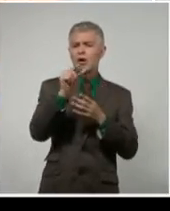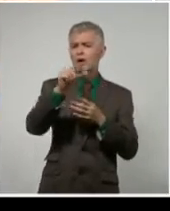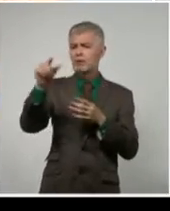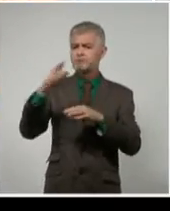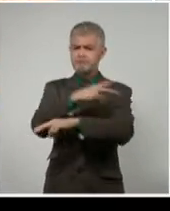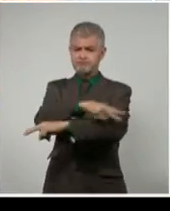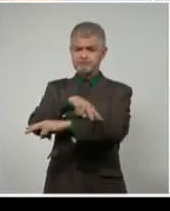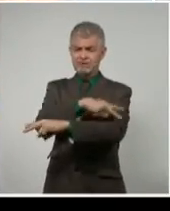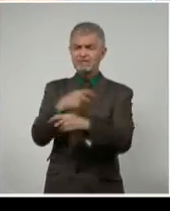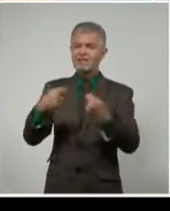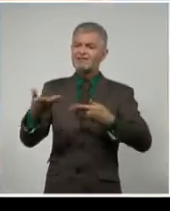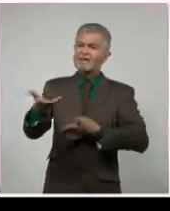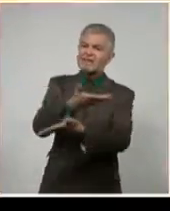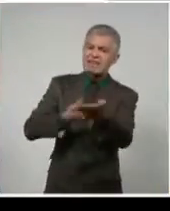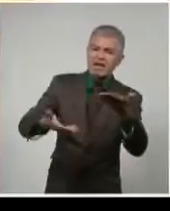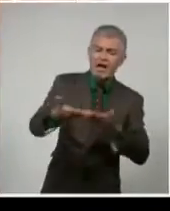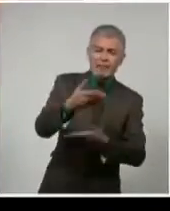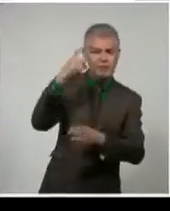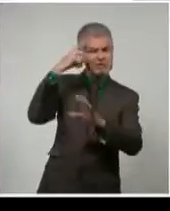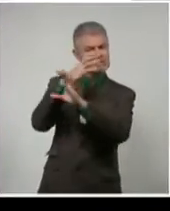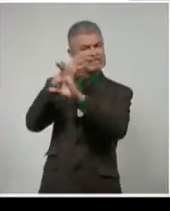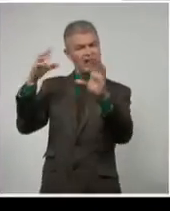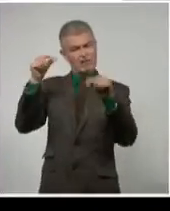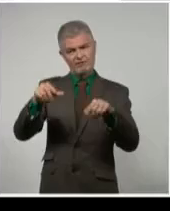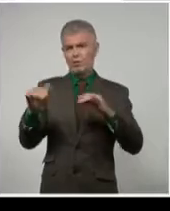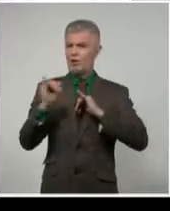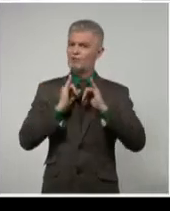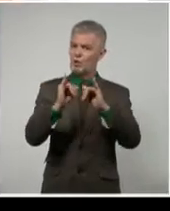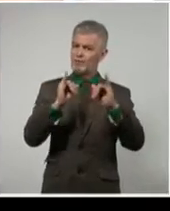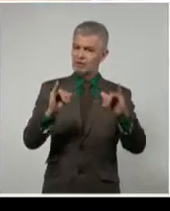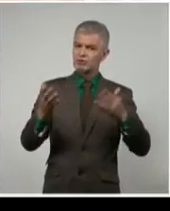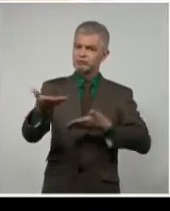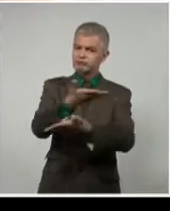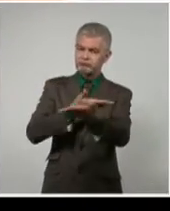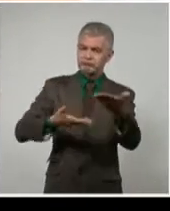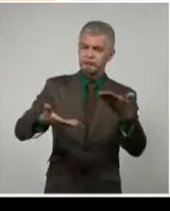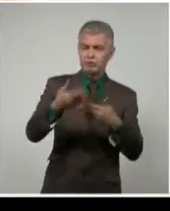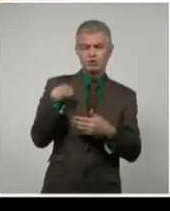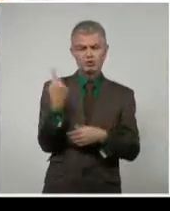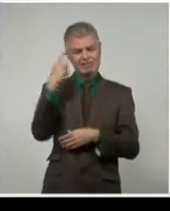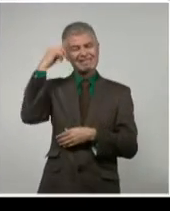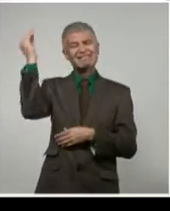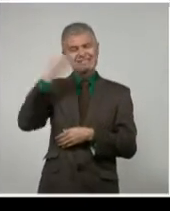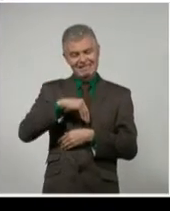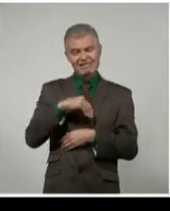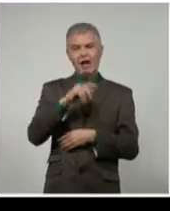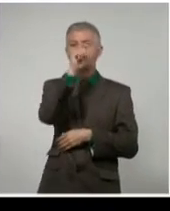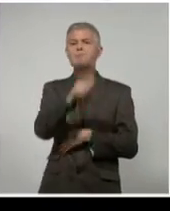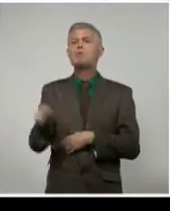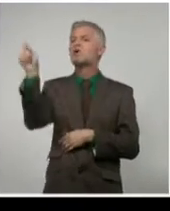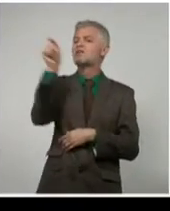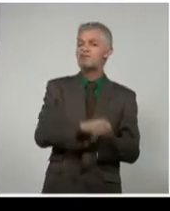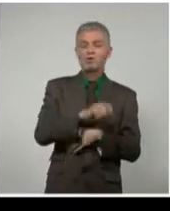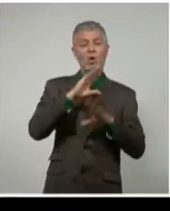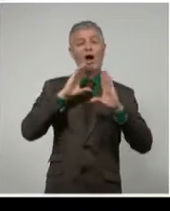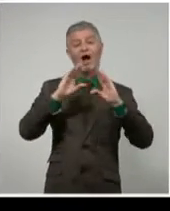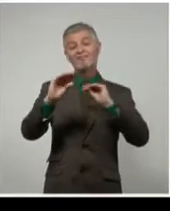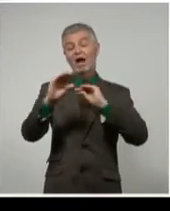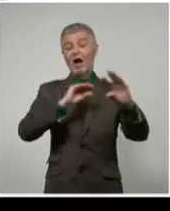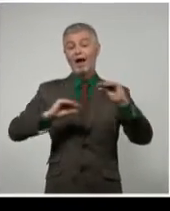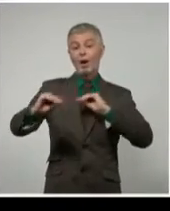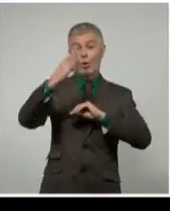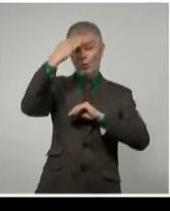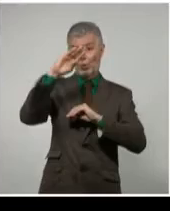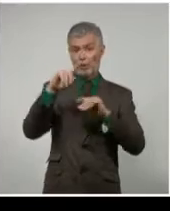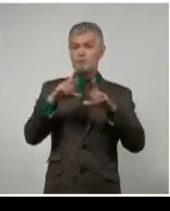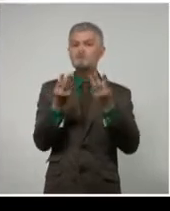el intercambio científico de información. Nosotros sabemos que hay una prohibición de hablar con Cuba en muchas instituciones